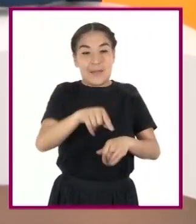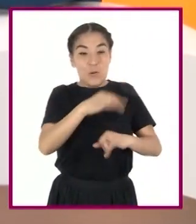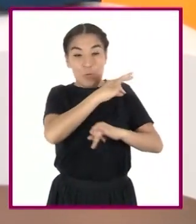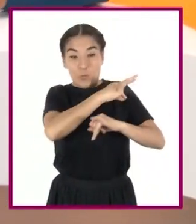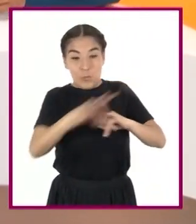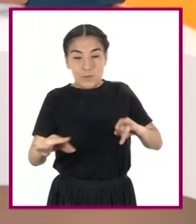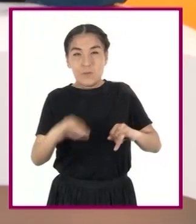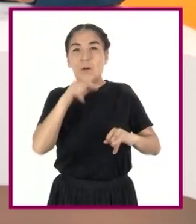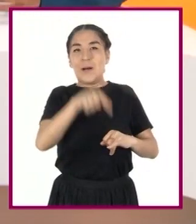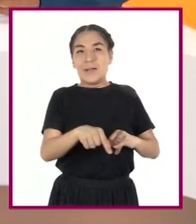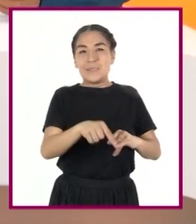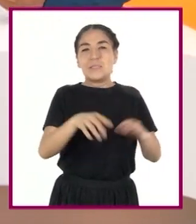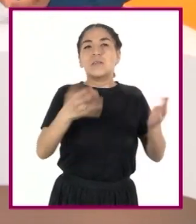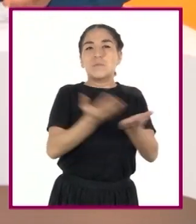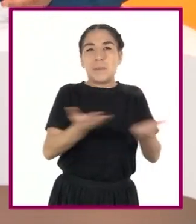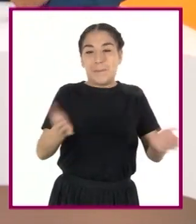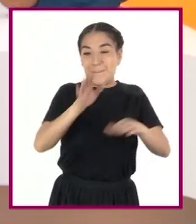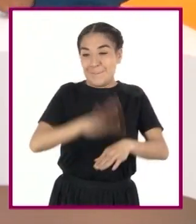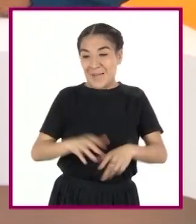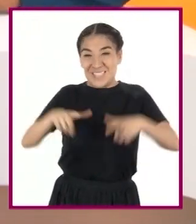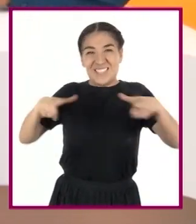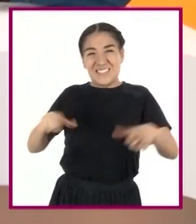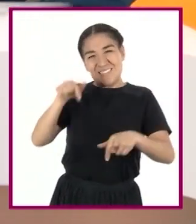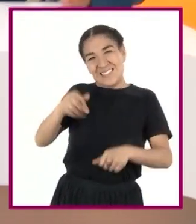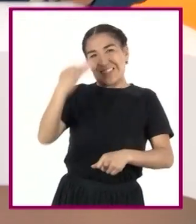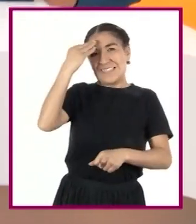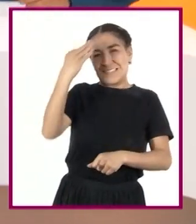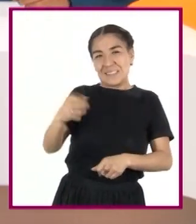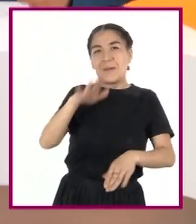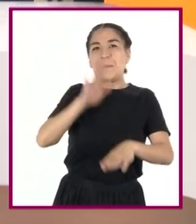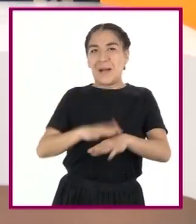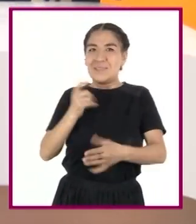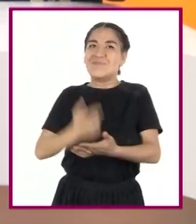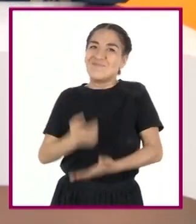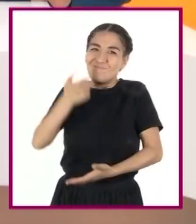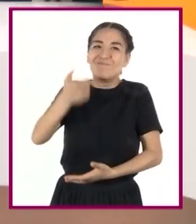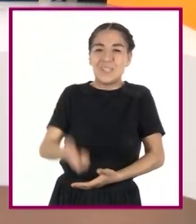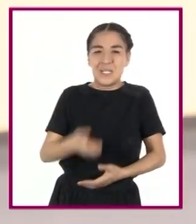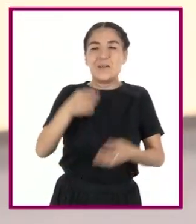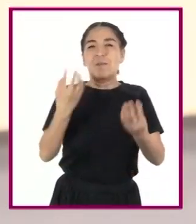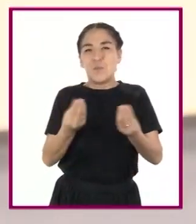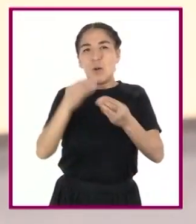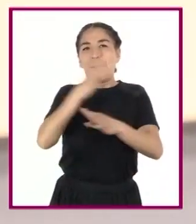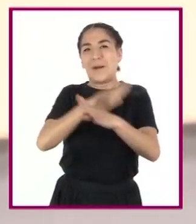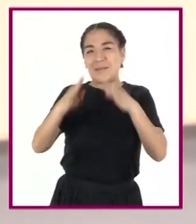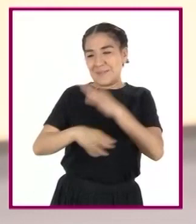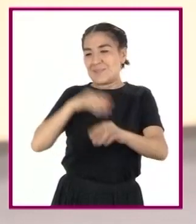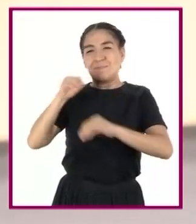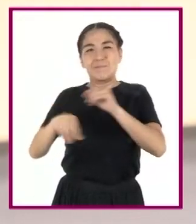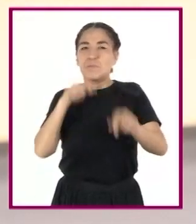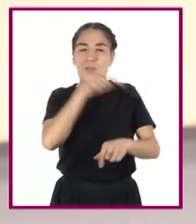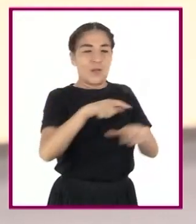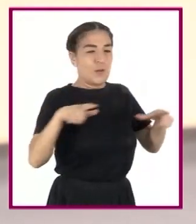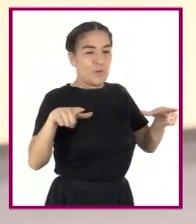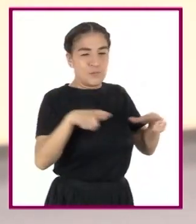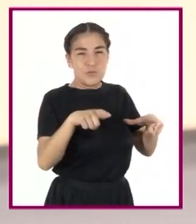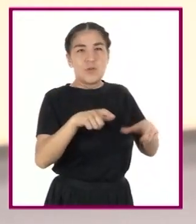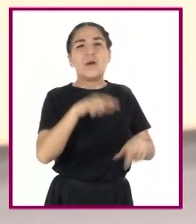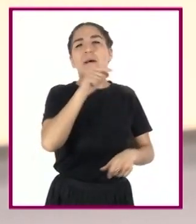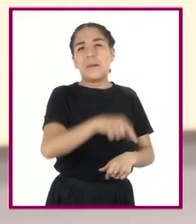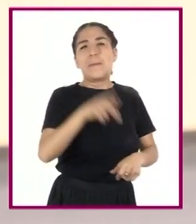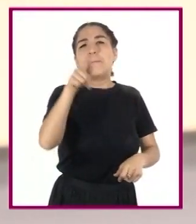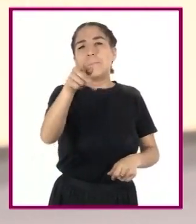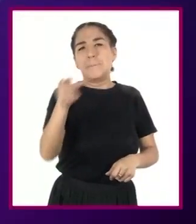Normalmente, una maqueta más grande llevaría más tiempo y será más costosa por la cantidad de material. Planteen las